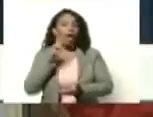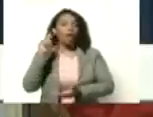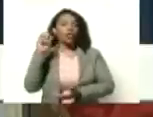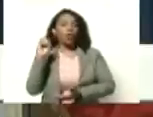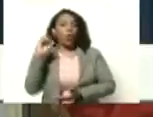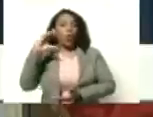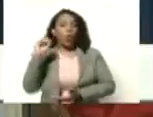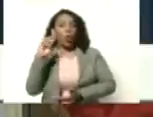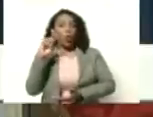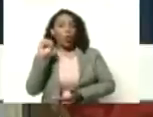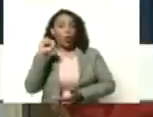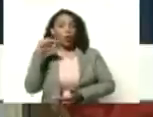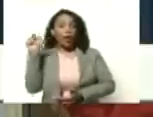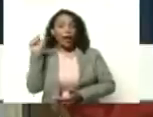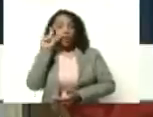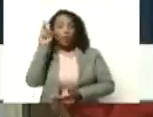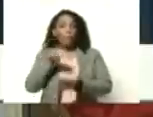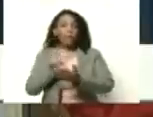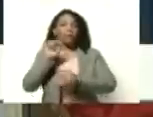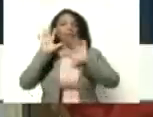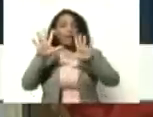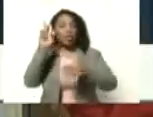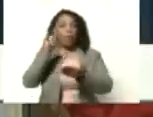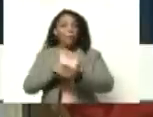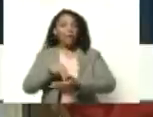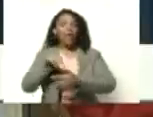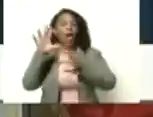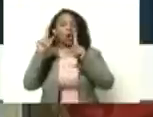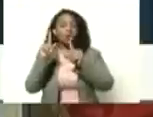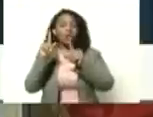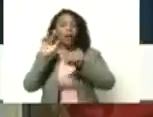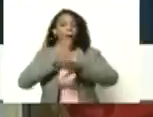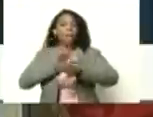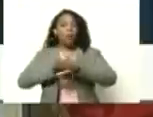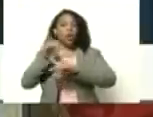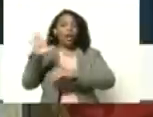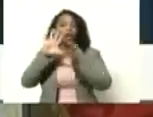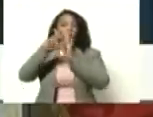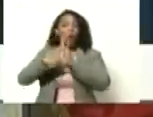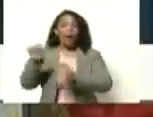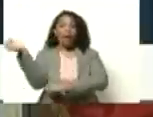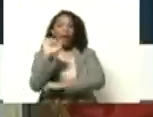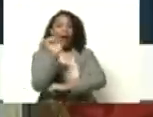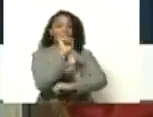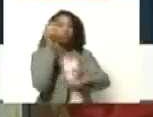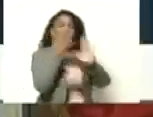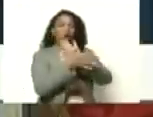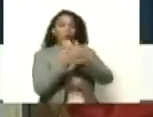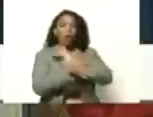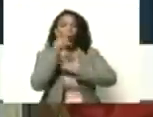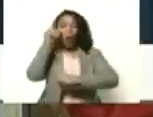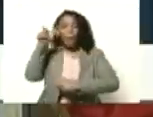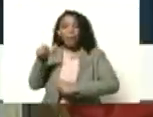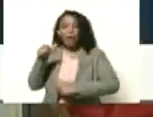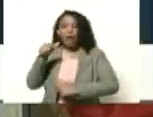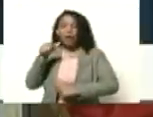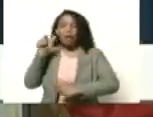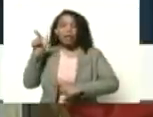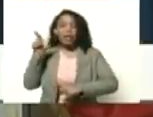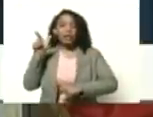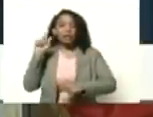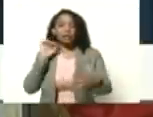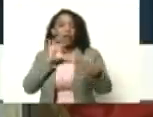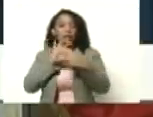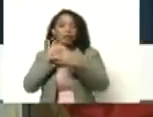2011 por robo de vehículos y delitos conexos